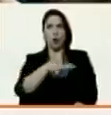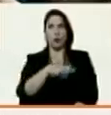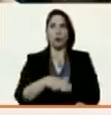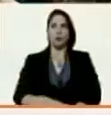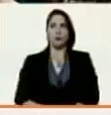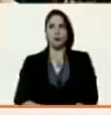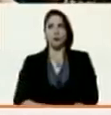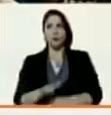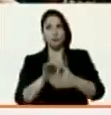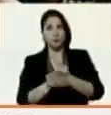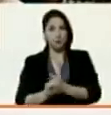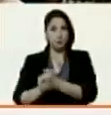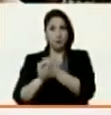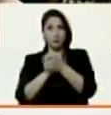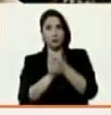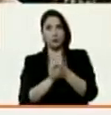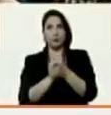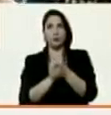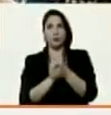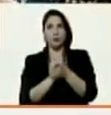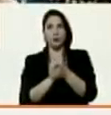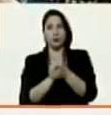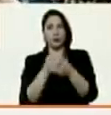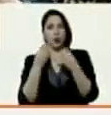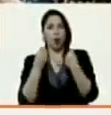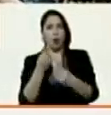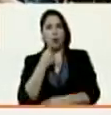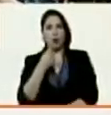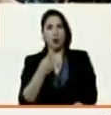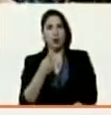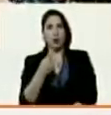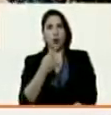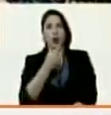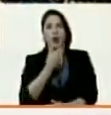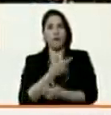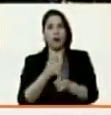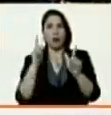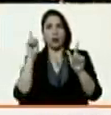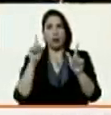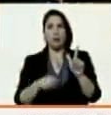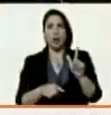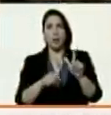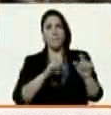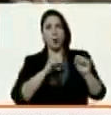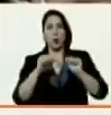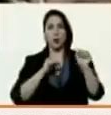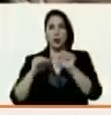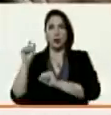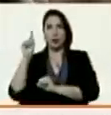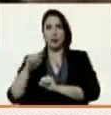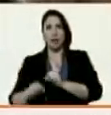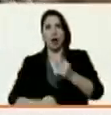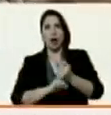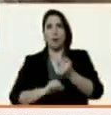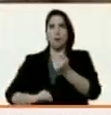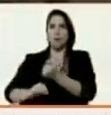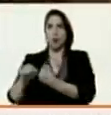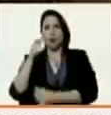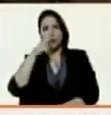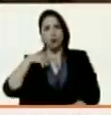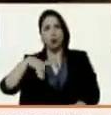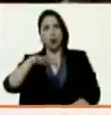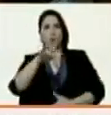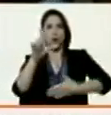unidos unidos como lo soñó el libertador y como lo señor presidente voy a una movilización también en solidaridad a los pueblos de latinoamérica